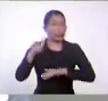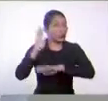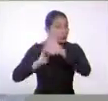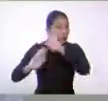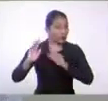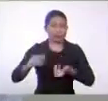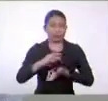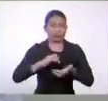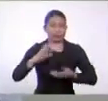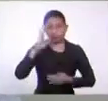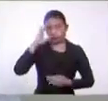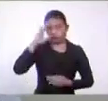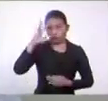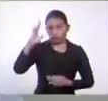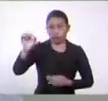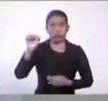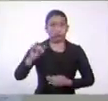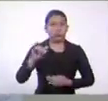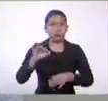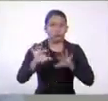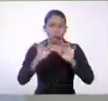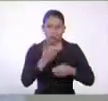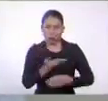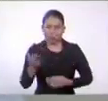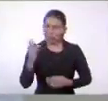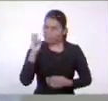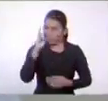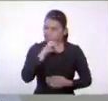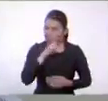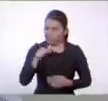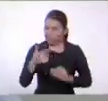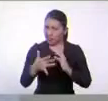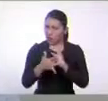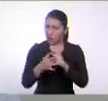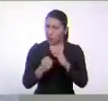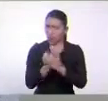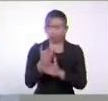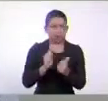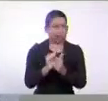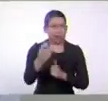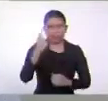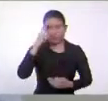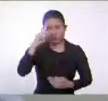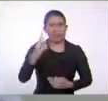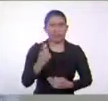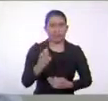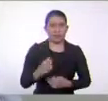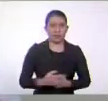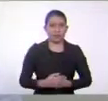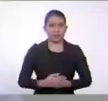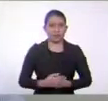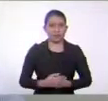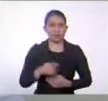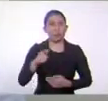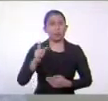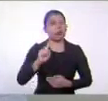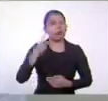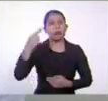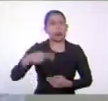ficción nos encontremos con aparatos extraños o tecnologías no inventadas, que pueden ser